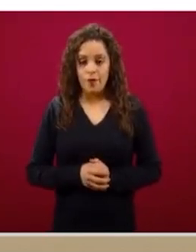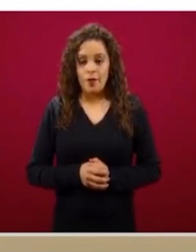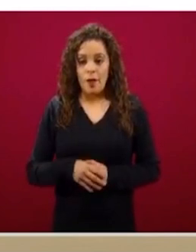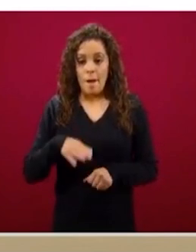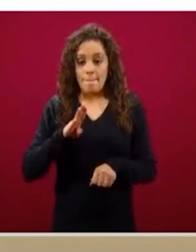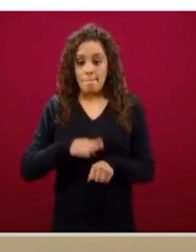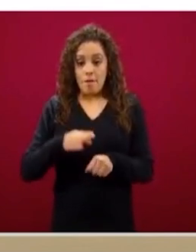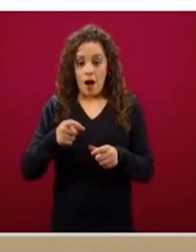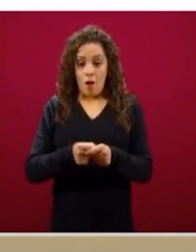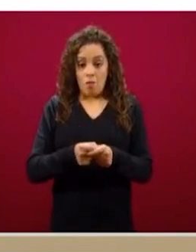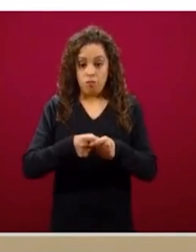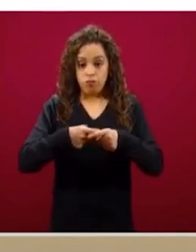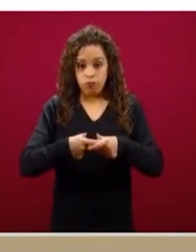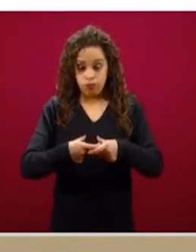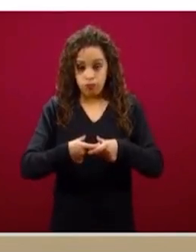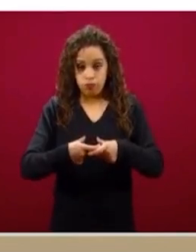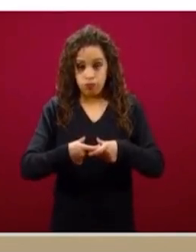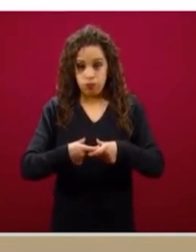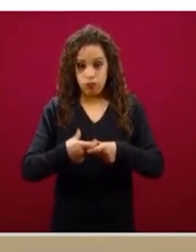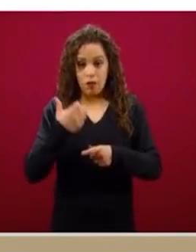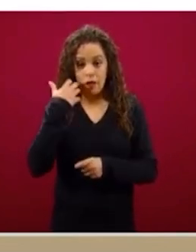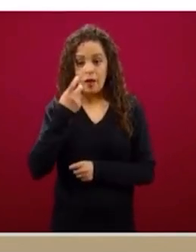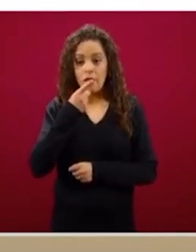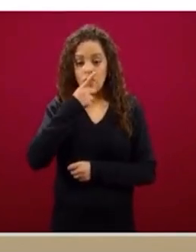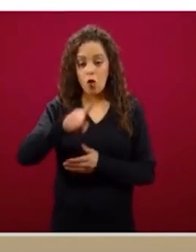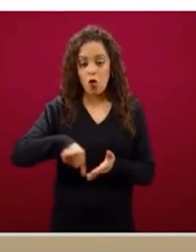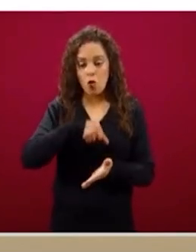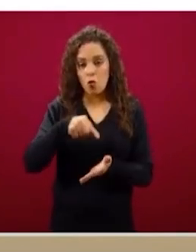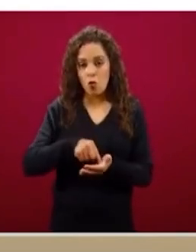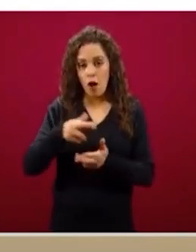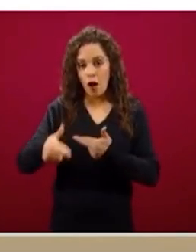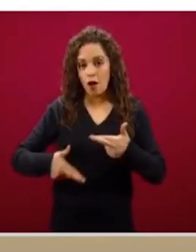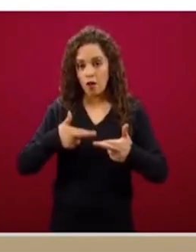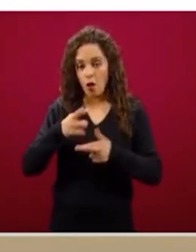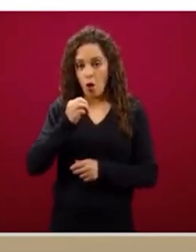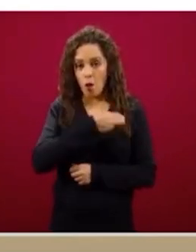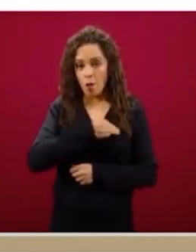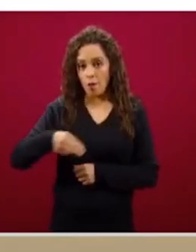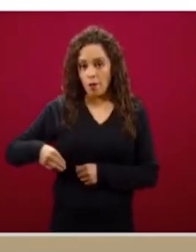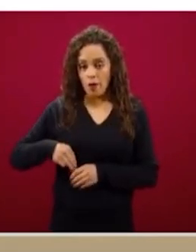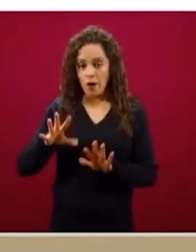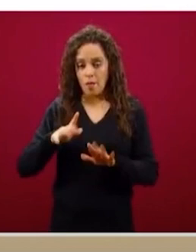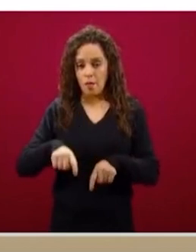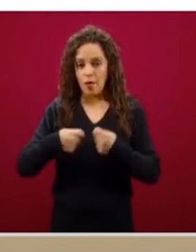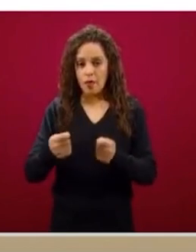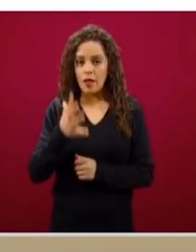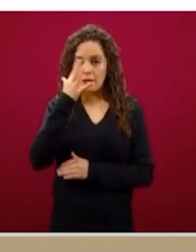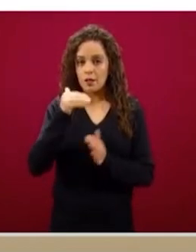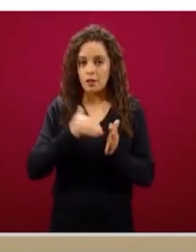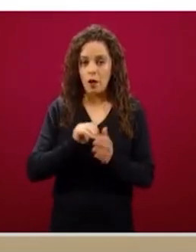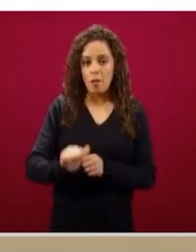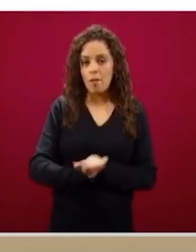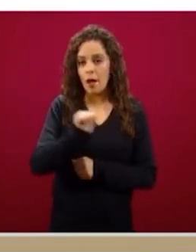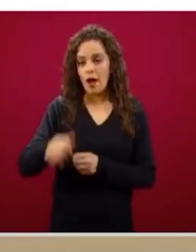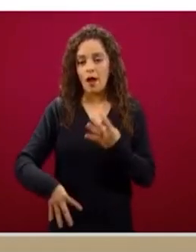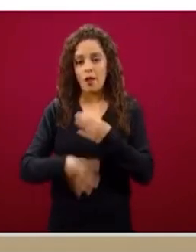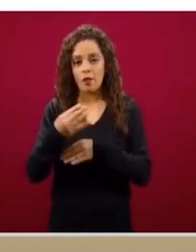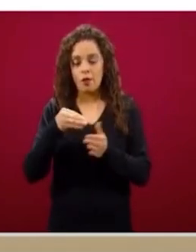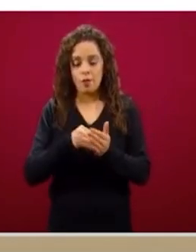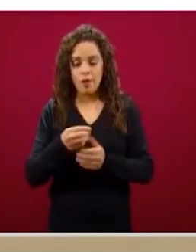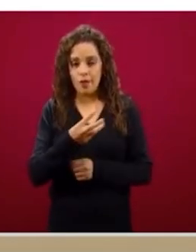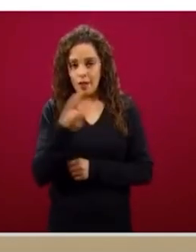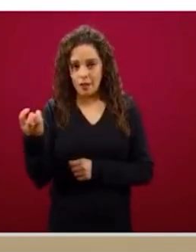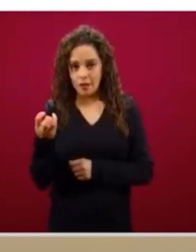son productos de regiones municipios que apoyamos de 5 mil a casi 14 mil 300 y así